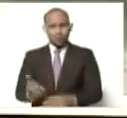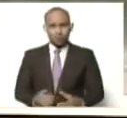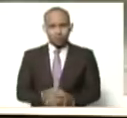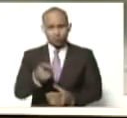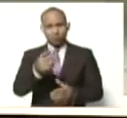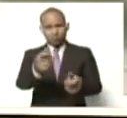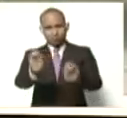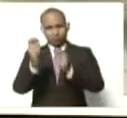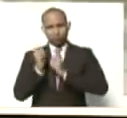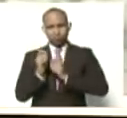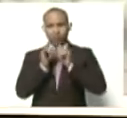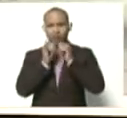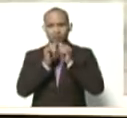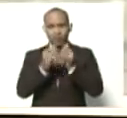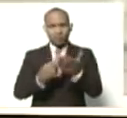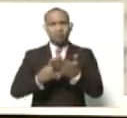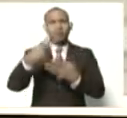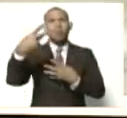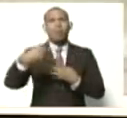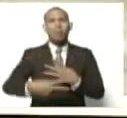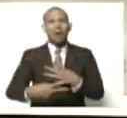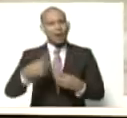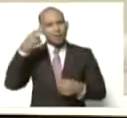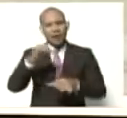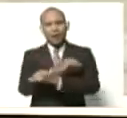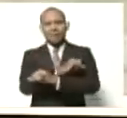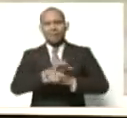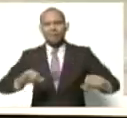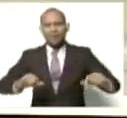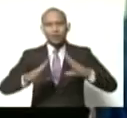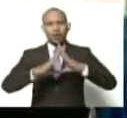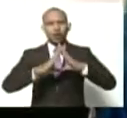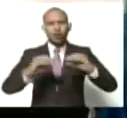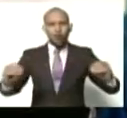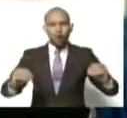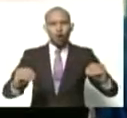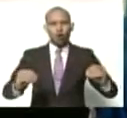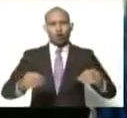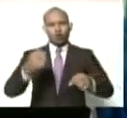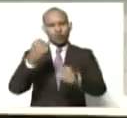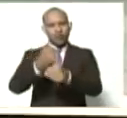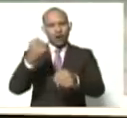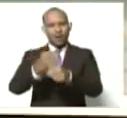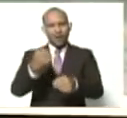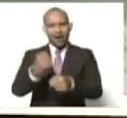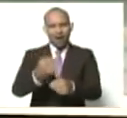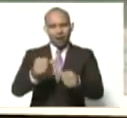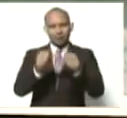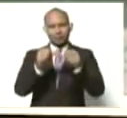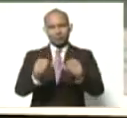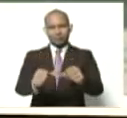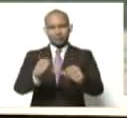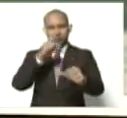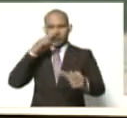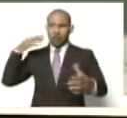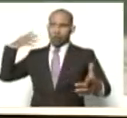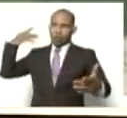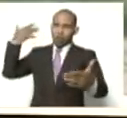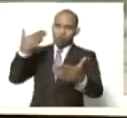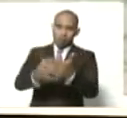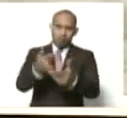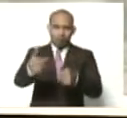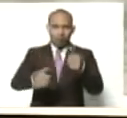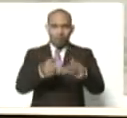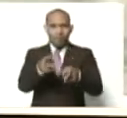informe. Un plan para culminar todas las obras que Odebrecht dejó a nivel de metro